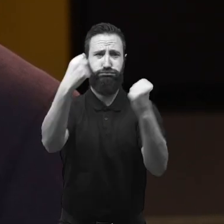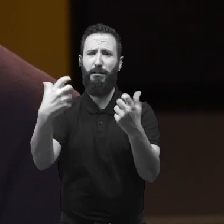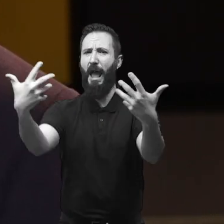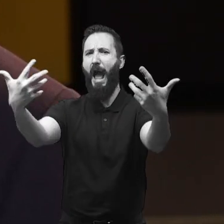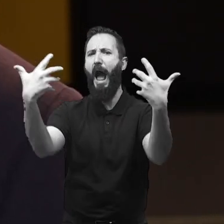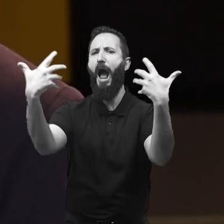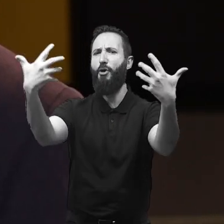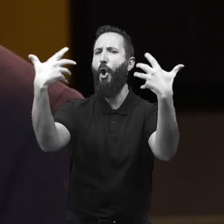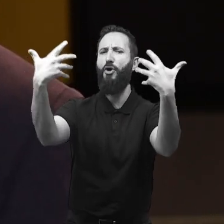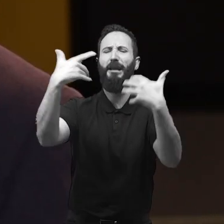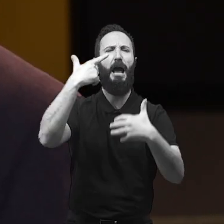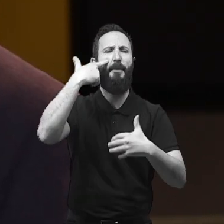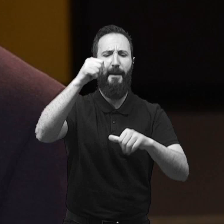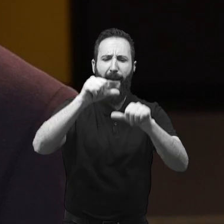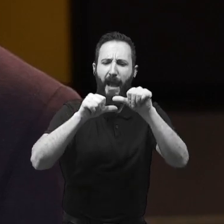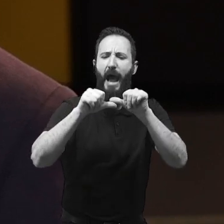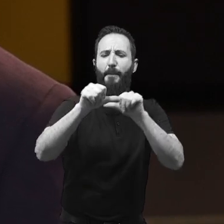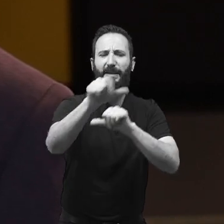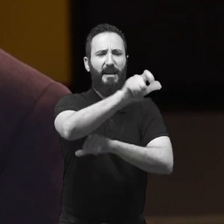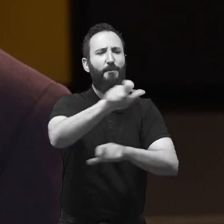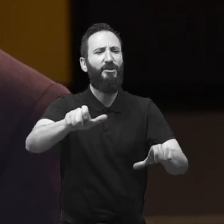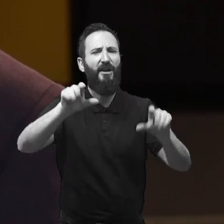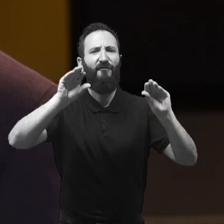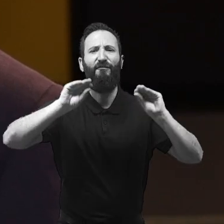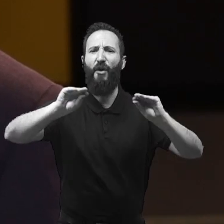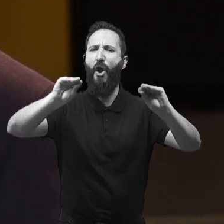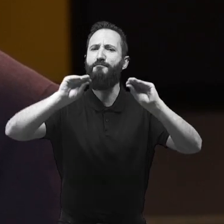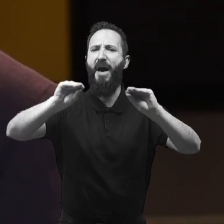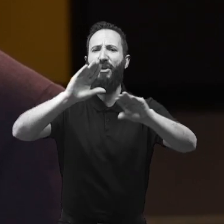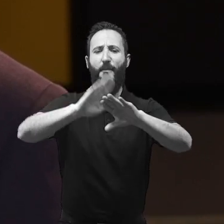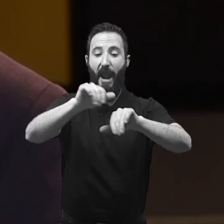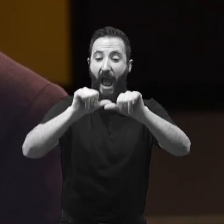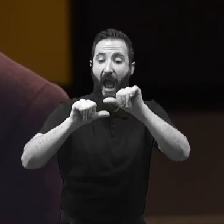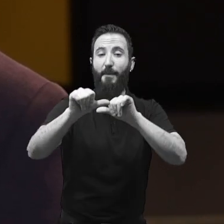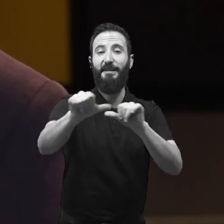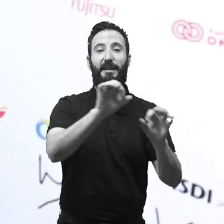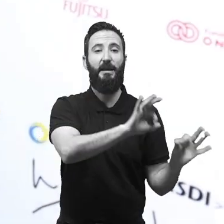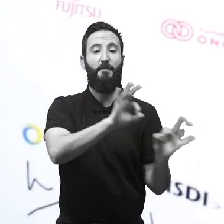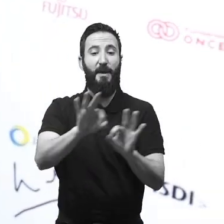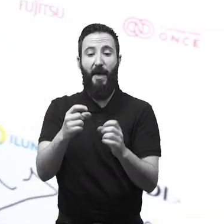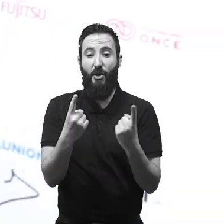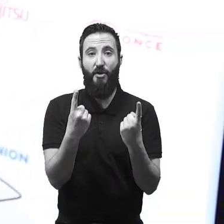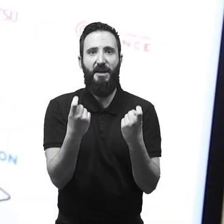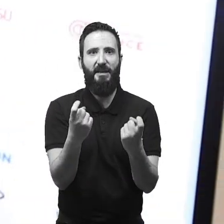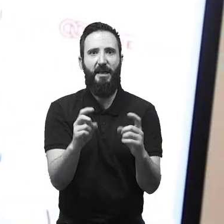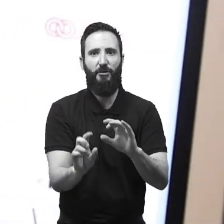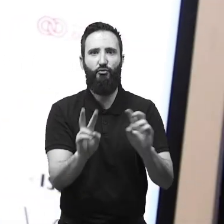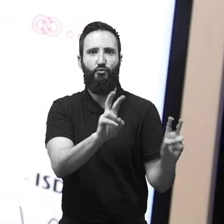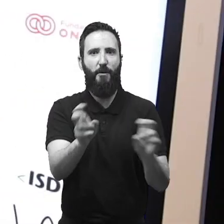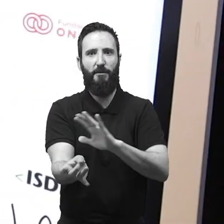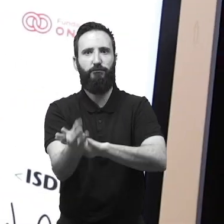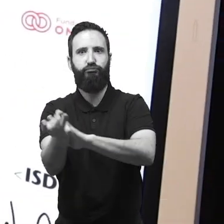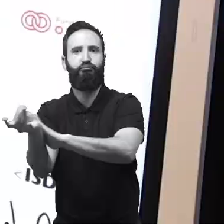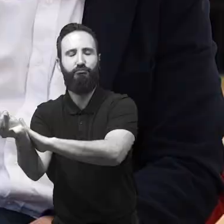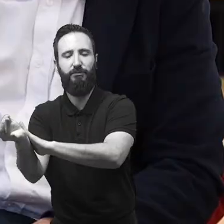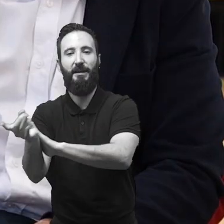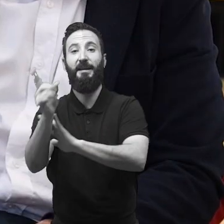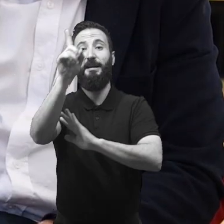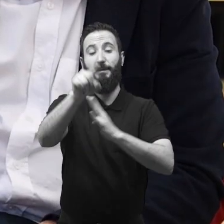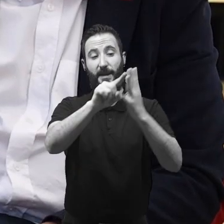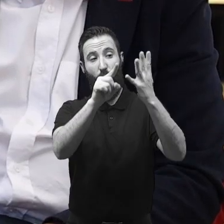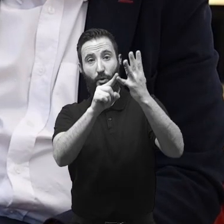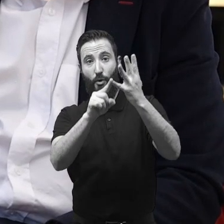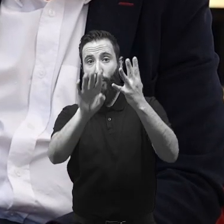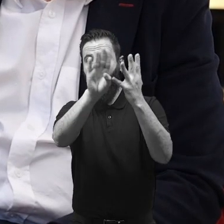debemos formar a las personas para que estén preparadas para las nuevas necesidades. Y por último, poder divulgar